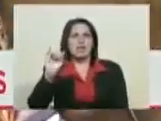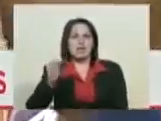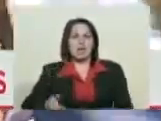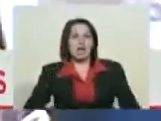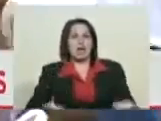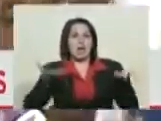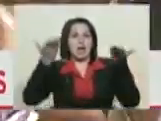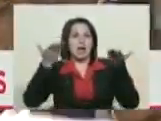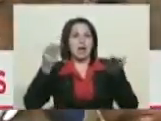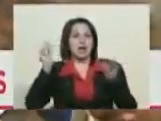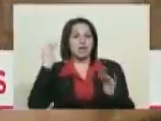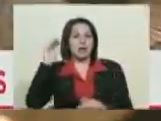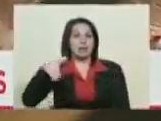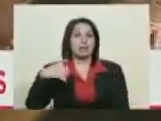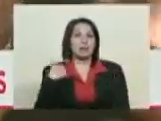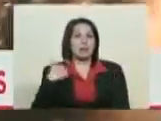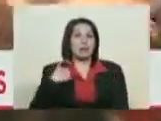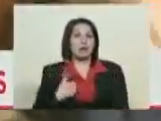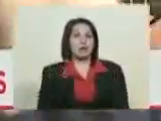Argentina!